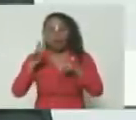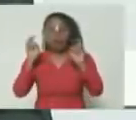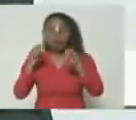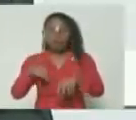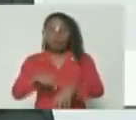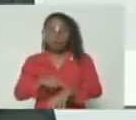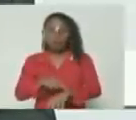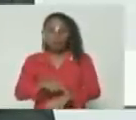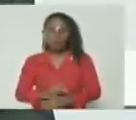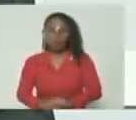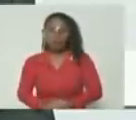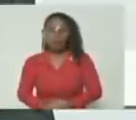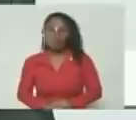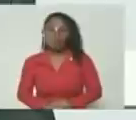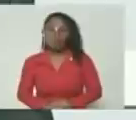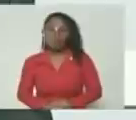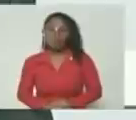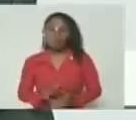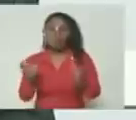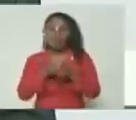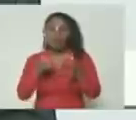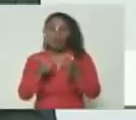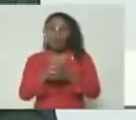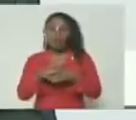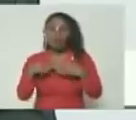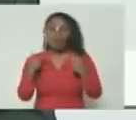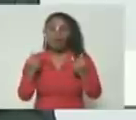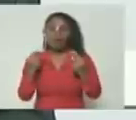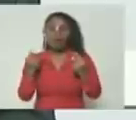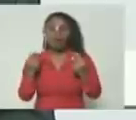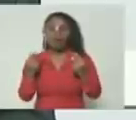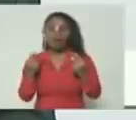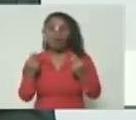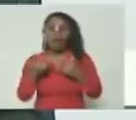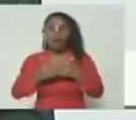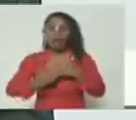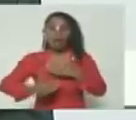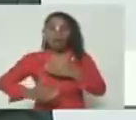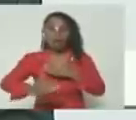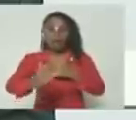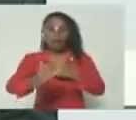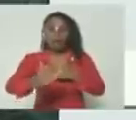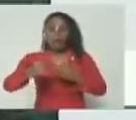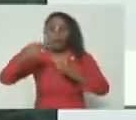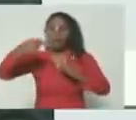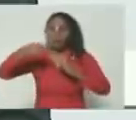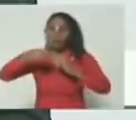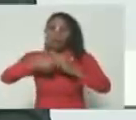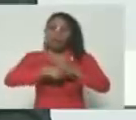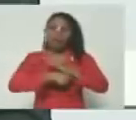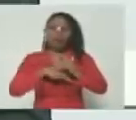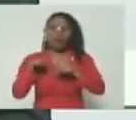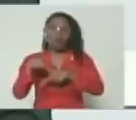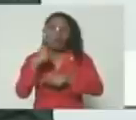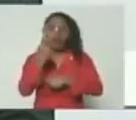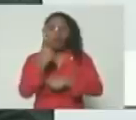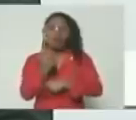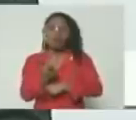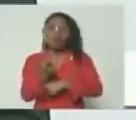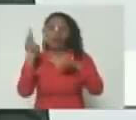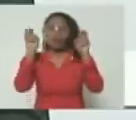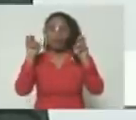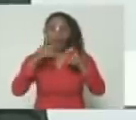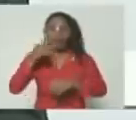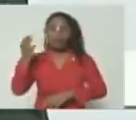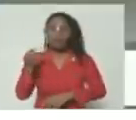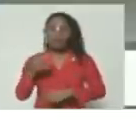momento, desde la Comisión de Economía avanzamos profundamente en eso que usted decía de la nueva realidad